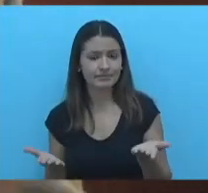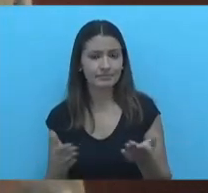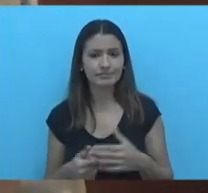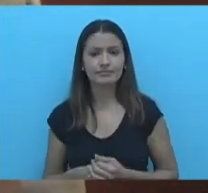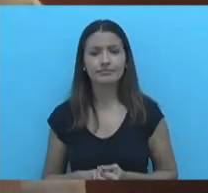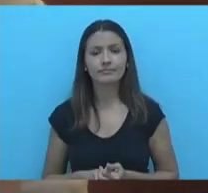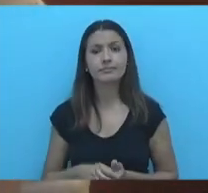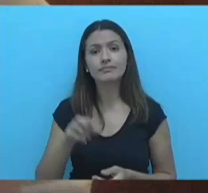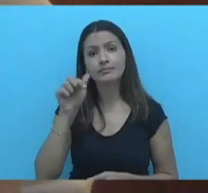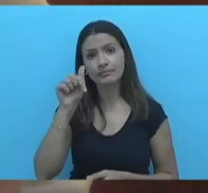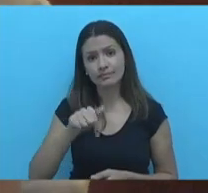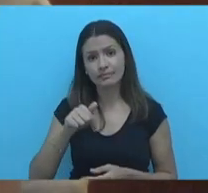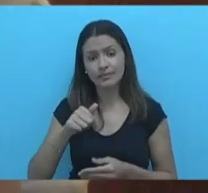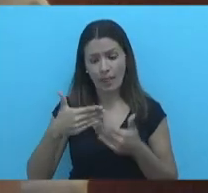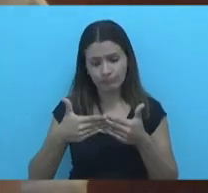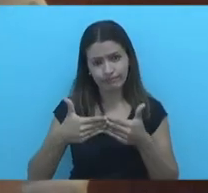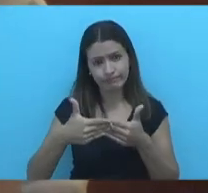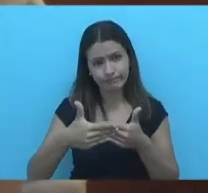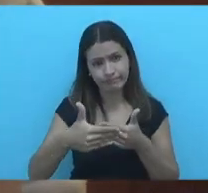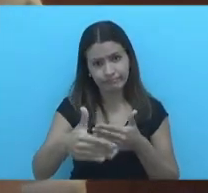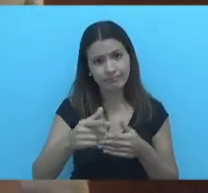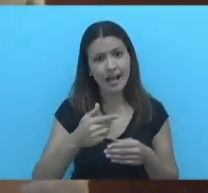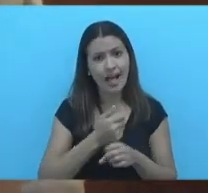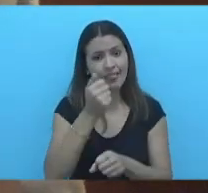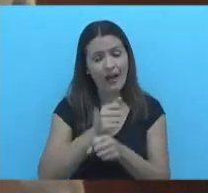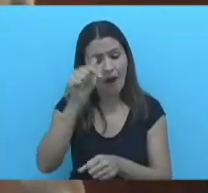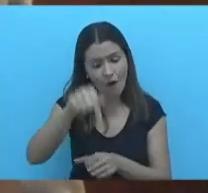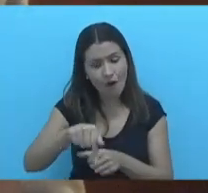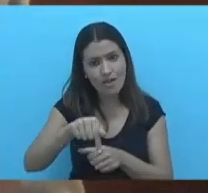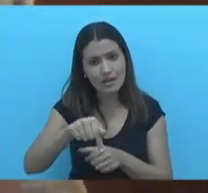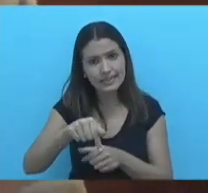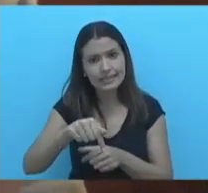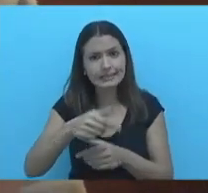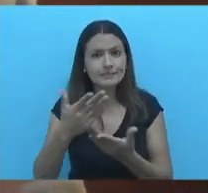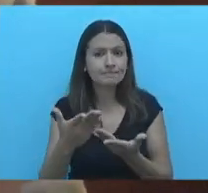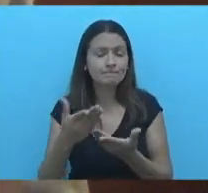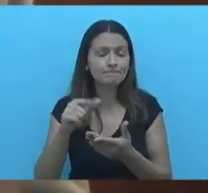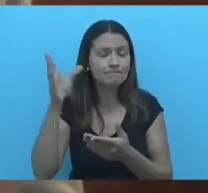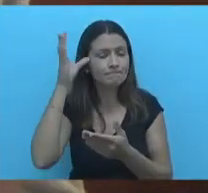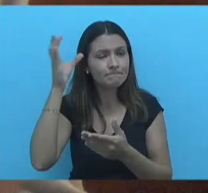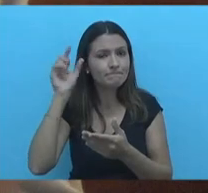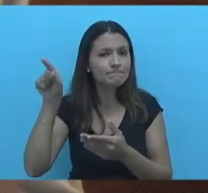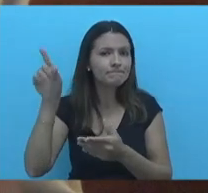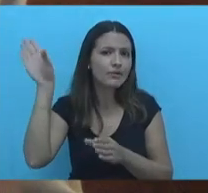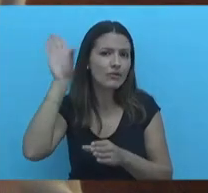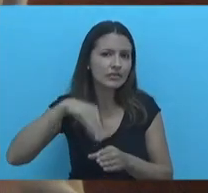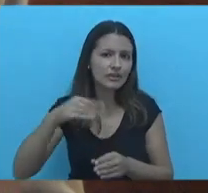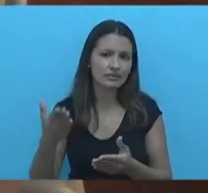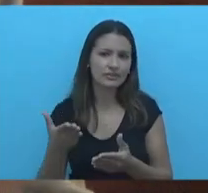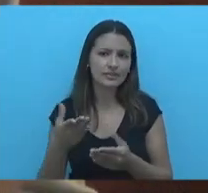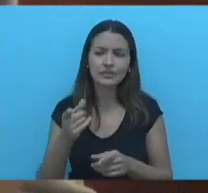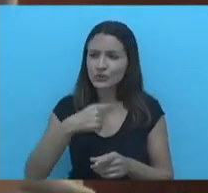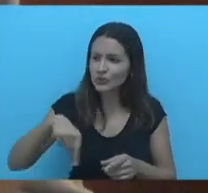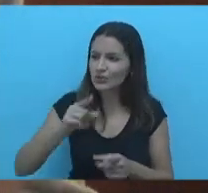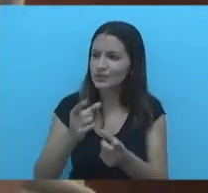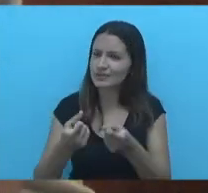carezcamos precisamente de lo que fue la vigencia de aquel sueño que se protagonizó hace 70 años atrás y es el que tenemos que